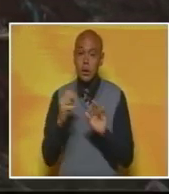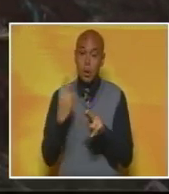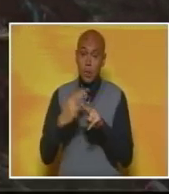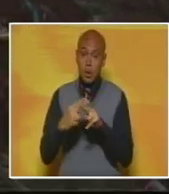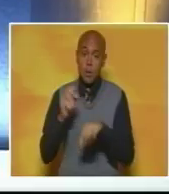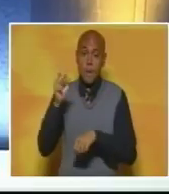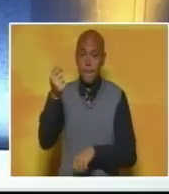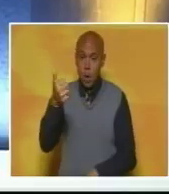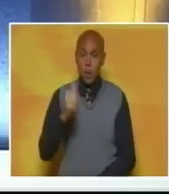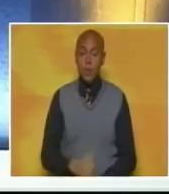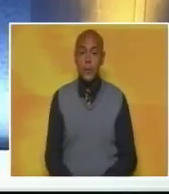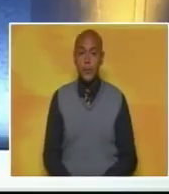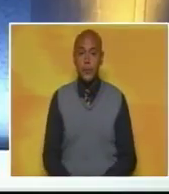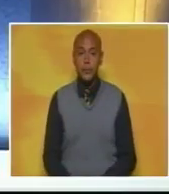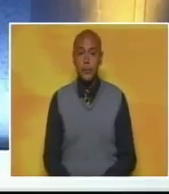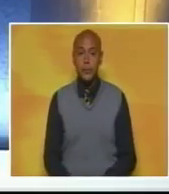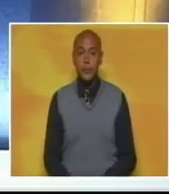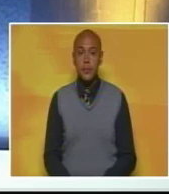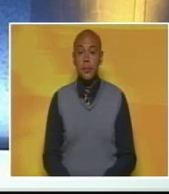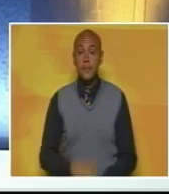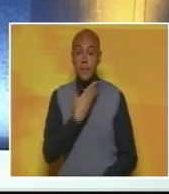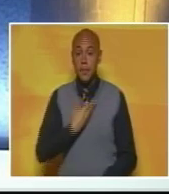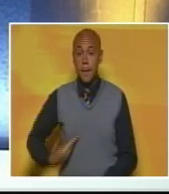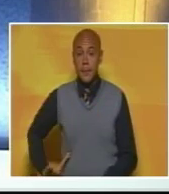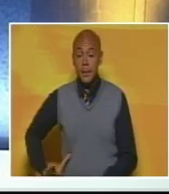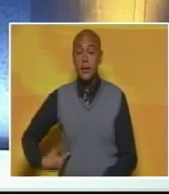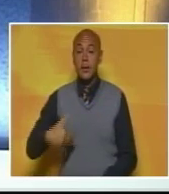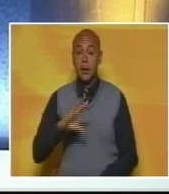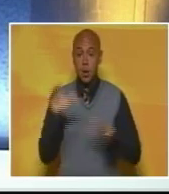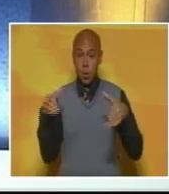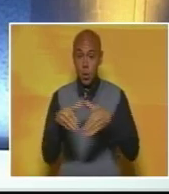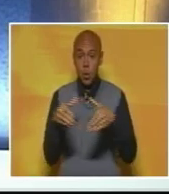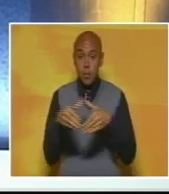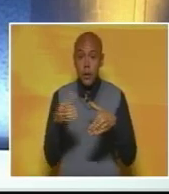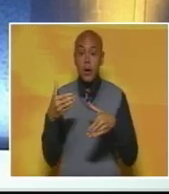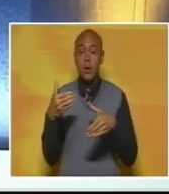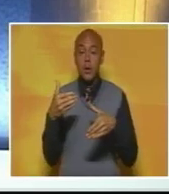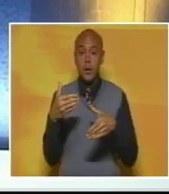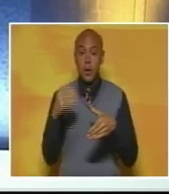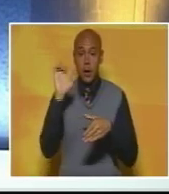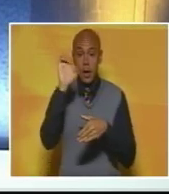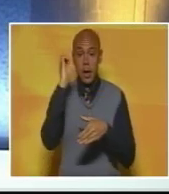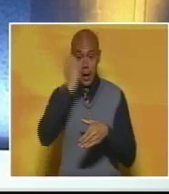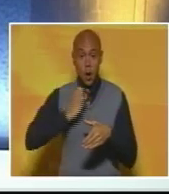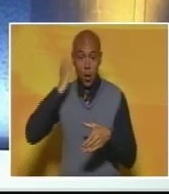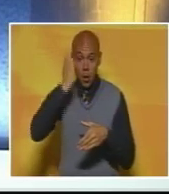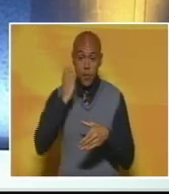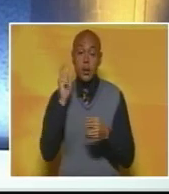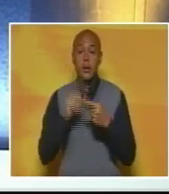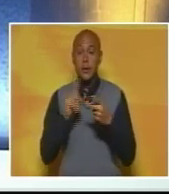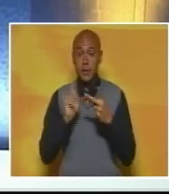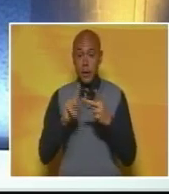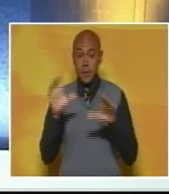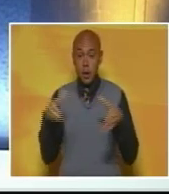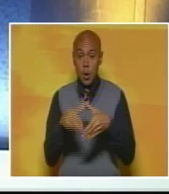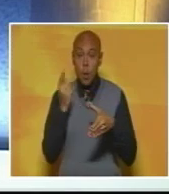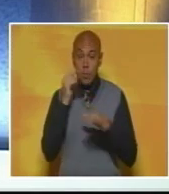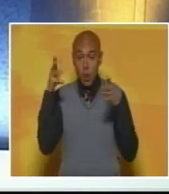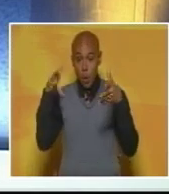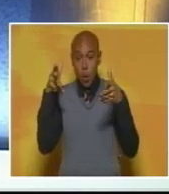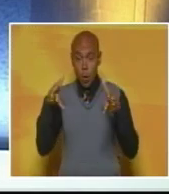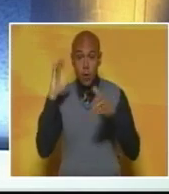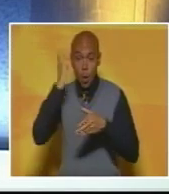bajo. Los presidentes de la Comisión Europea, Ursula von der Leyen, y del Consejo Europeo, Charles